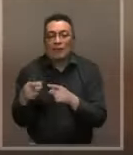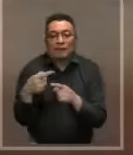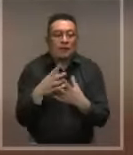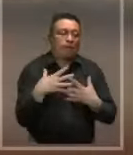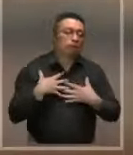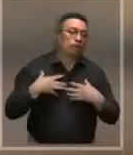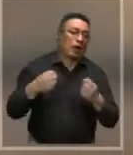encantan